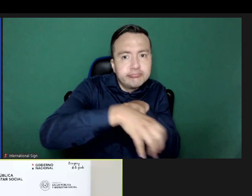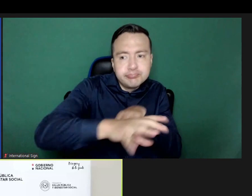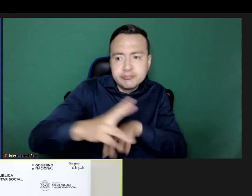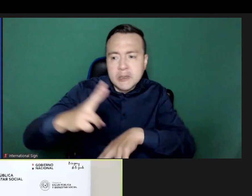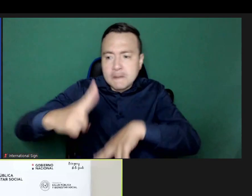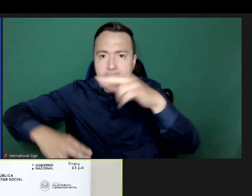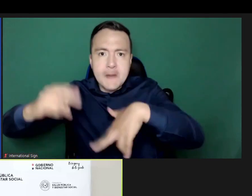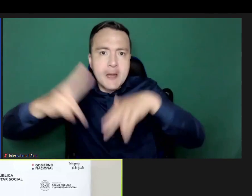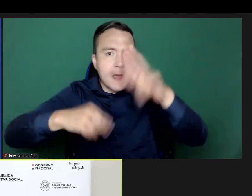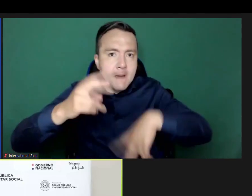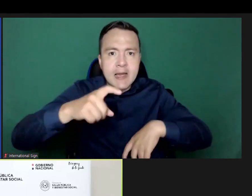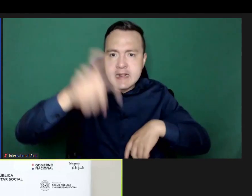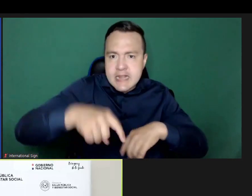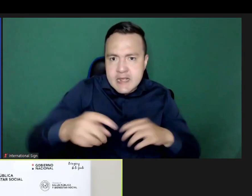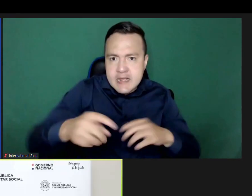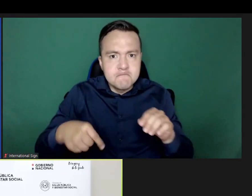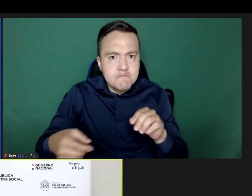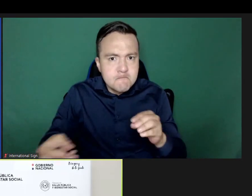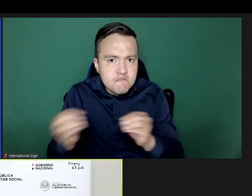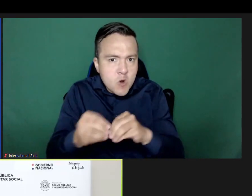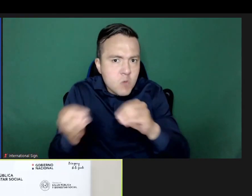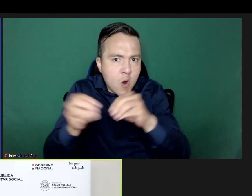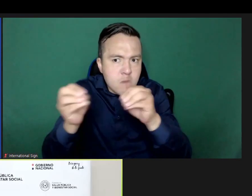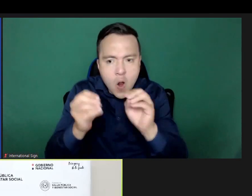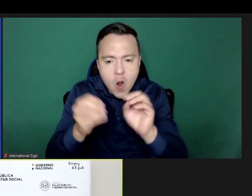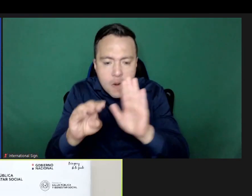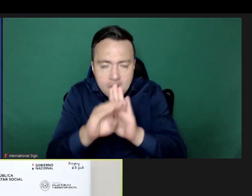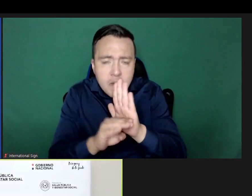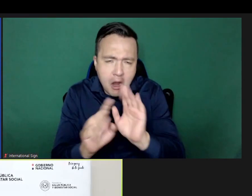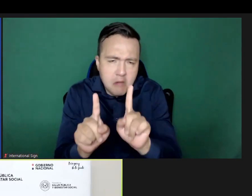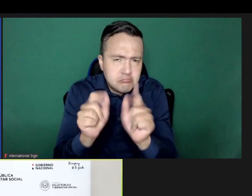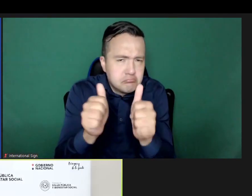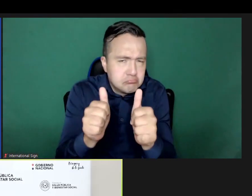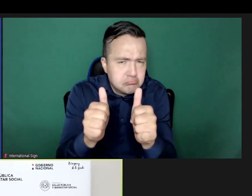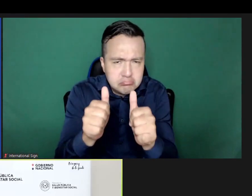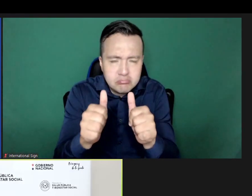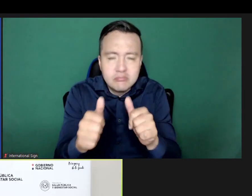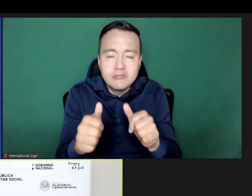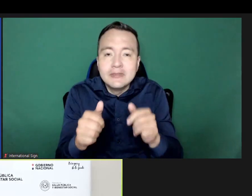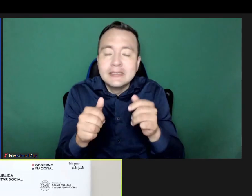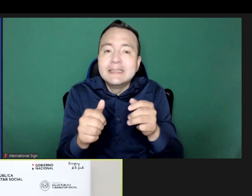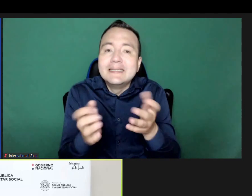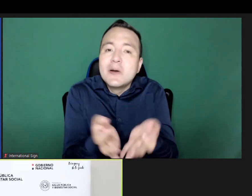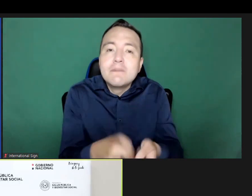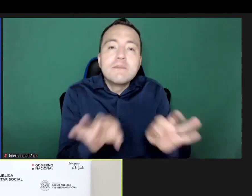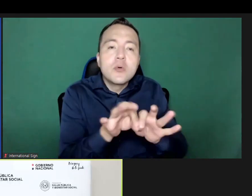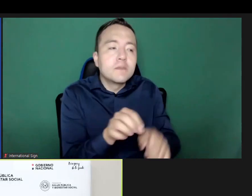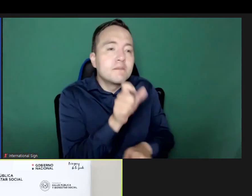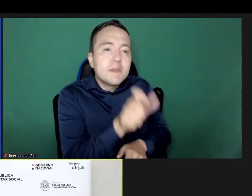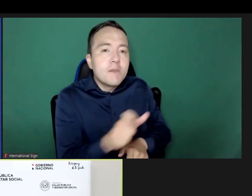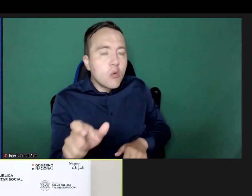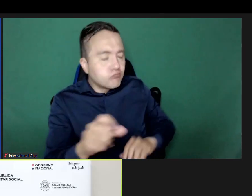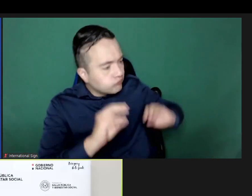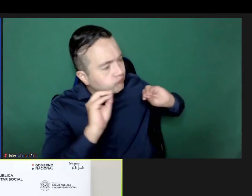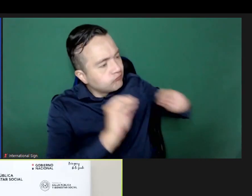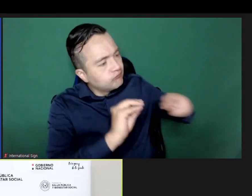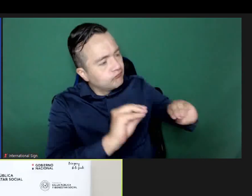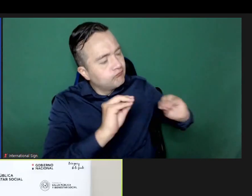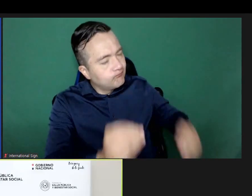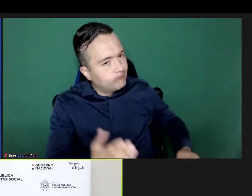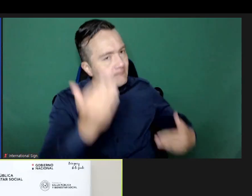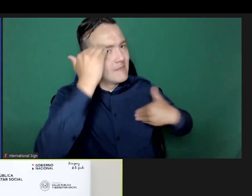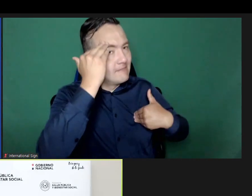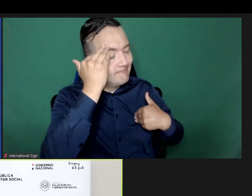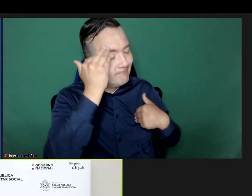tener protocolos de atención muy bien hechos o siempre actualizados, el empoderamiento de la ciudadanía, de la gente, de